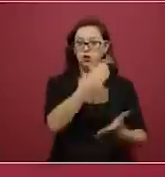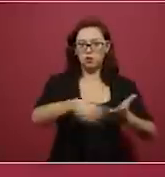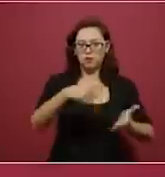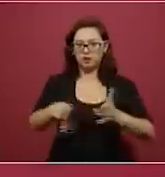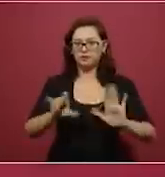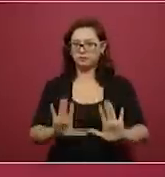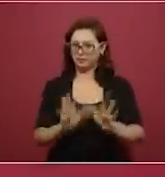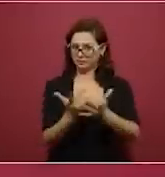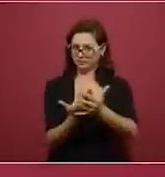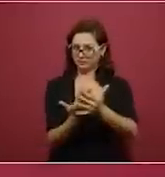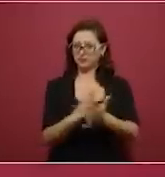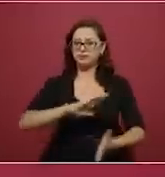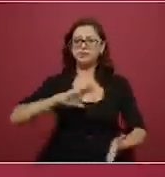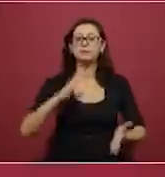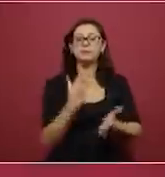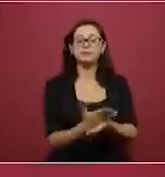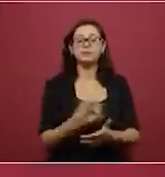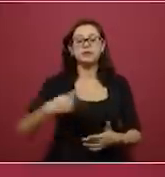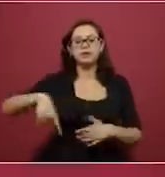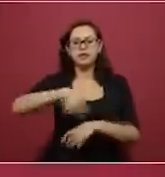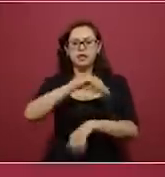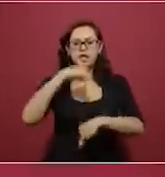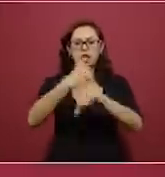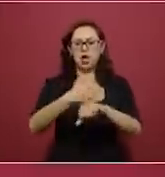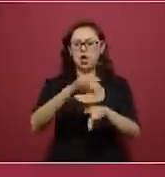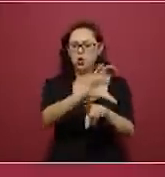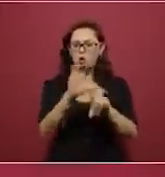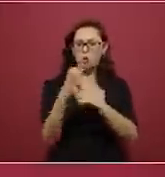se creó una comisión que es la única